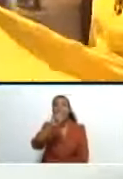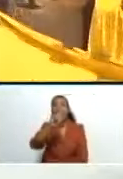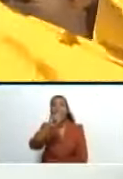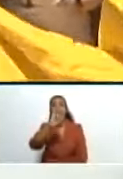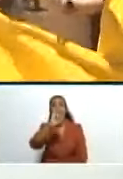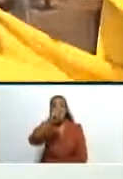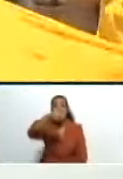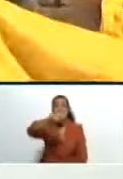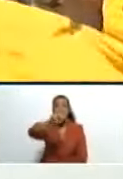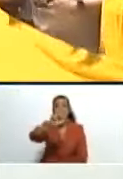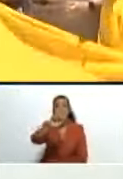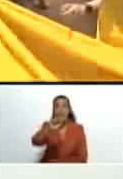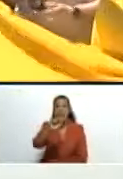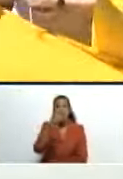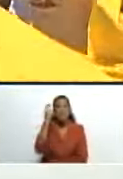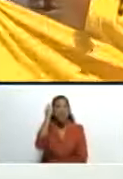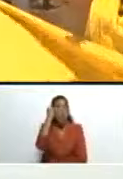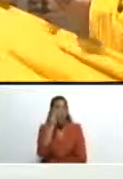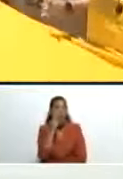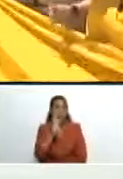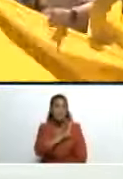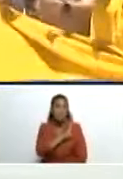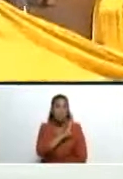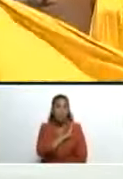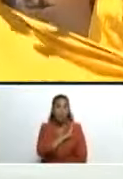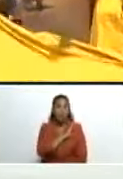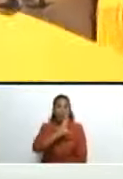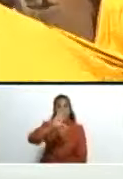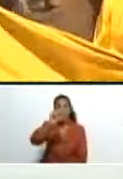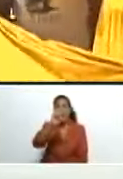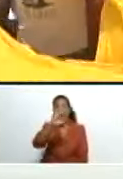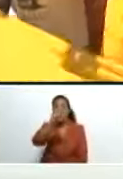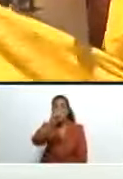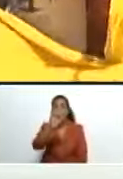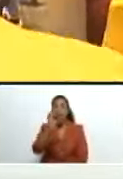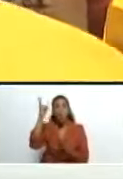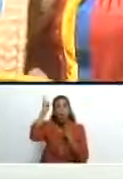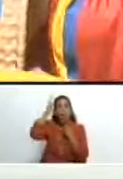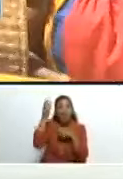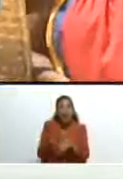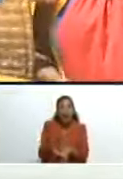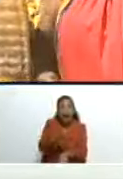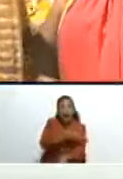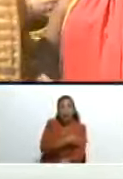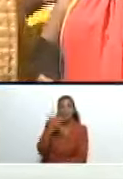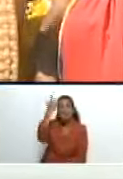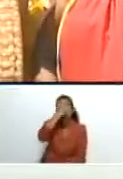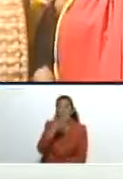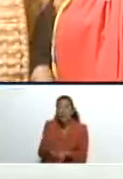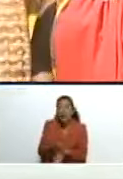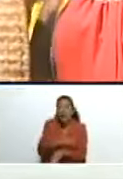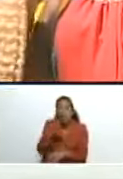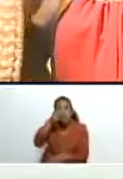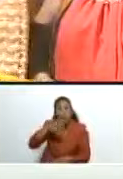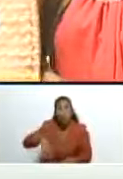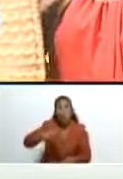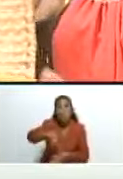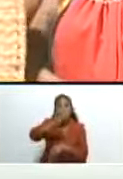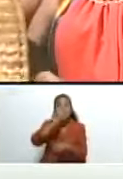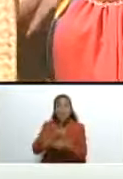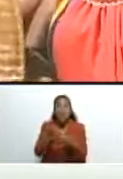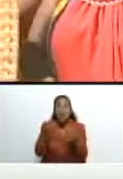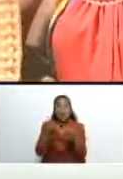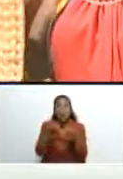Bueno, ya está hablando. Del oriente. La lengua original caribe. Correcto. Antes de que llegáramos nosotros de África. Aquí se